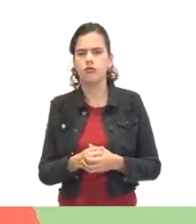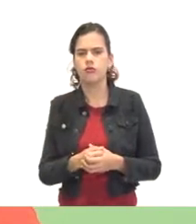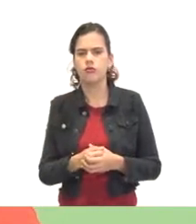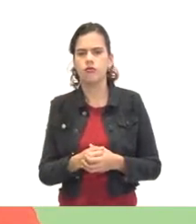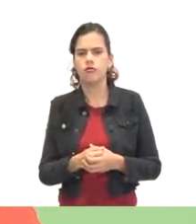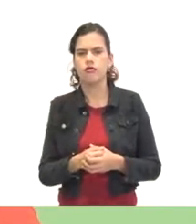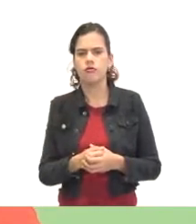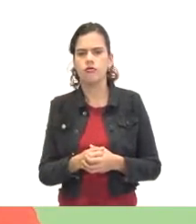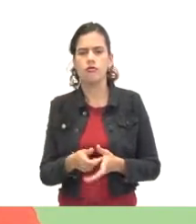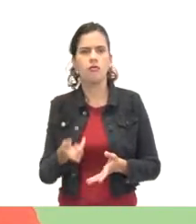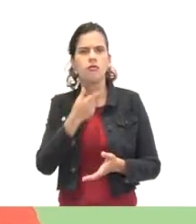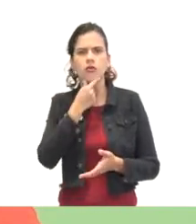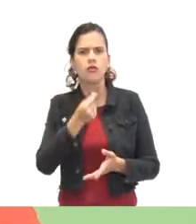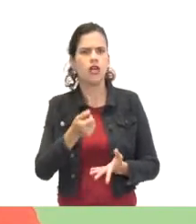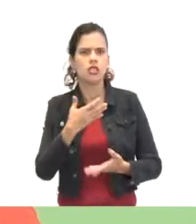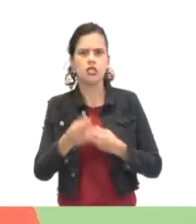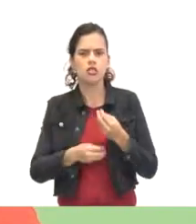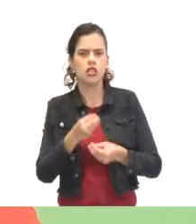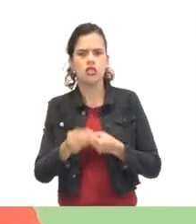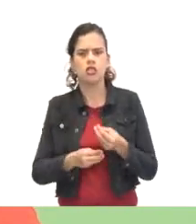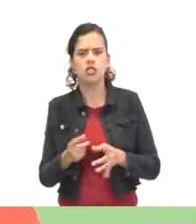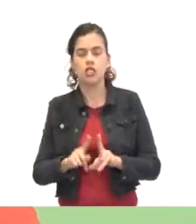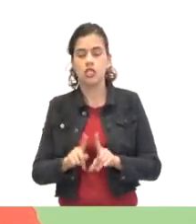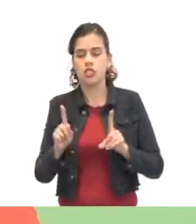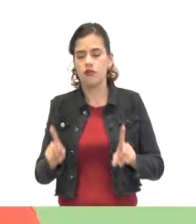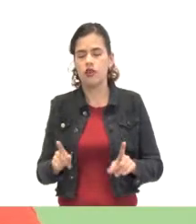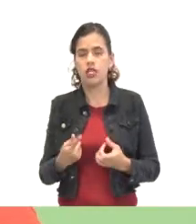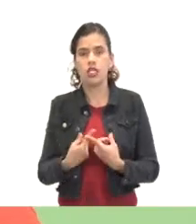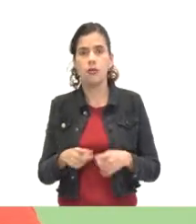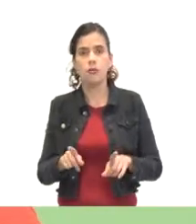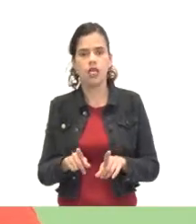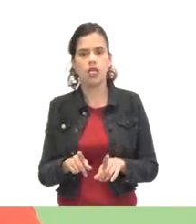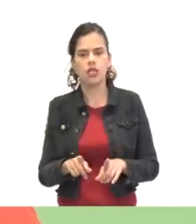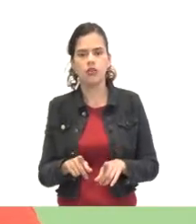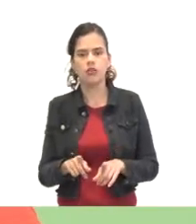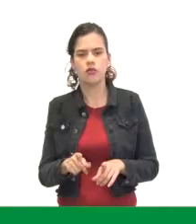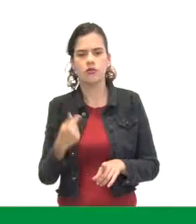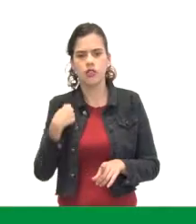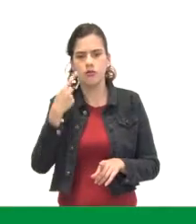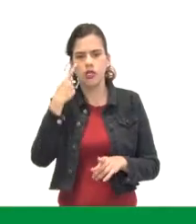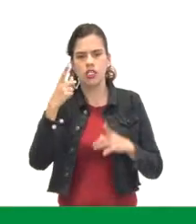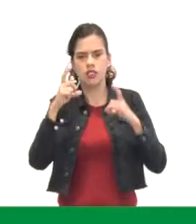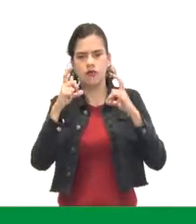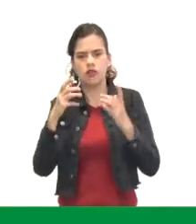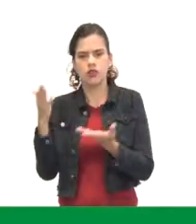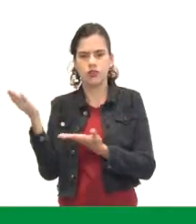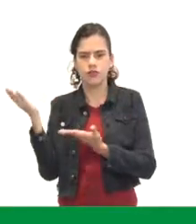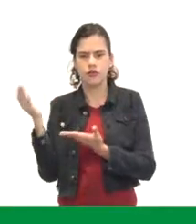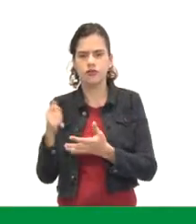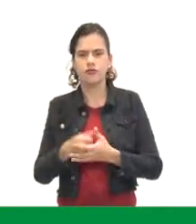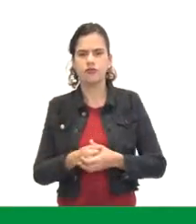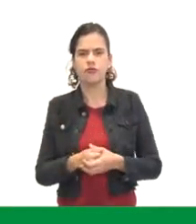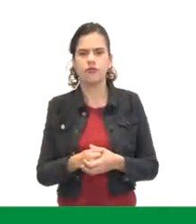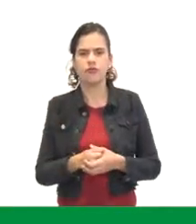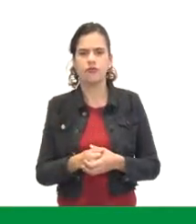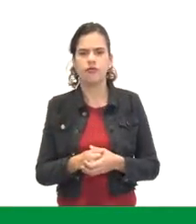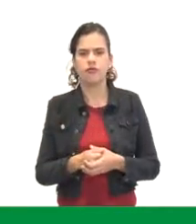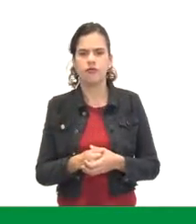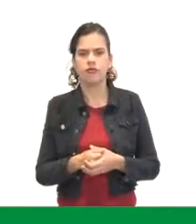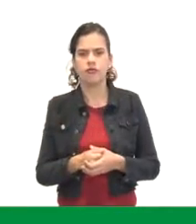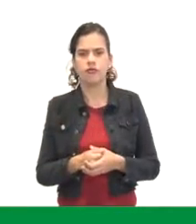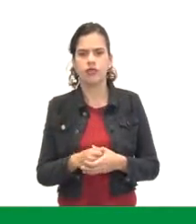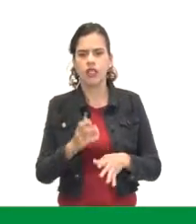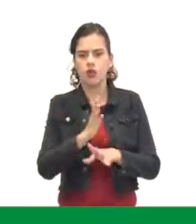un títere, facilito de hacer, distinto, pero les tengo, vean esa fotografía, en que se convierte